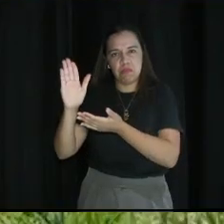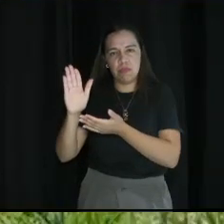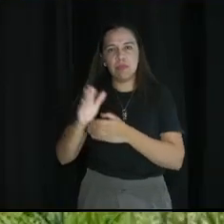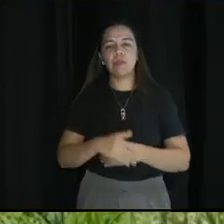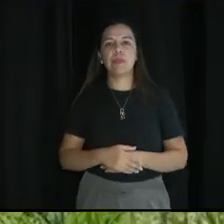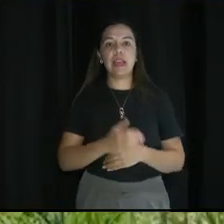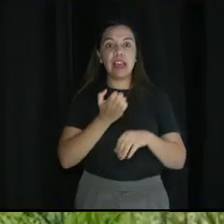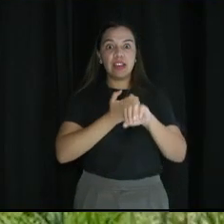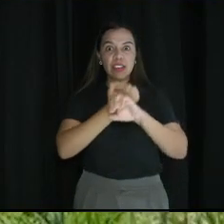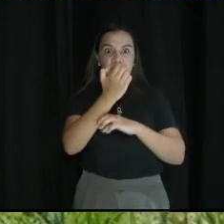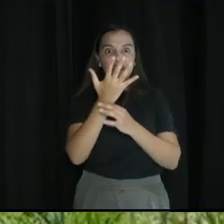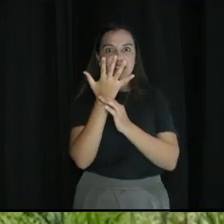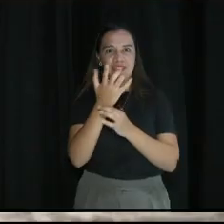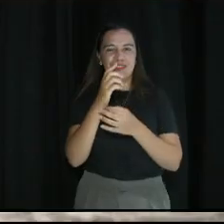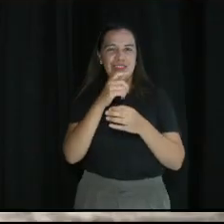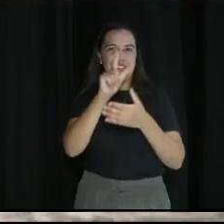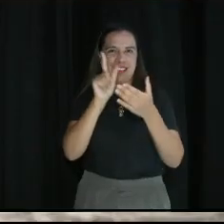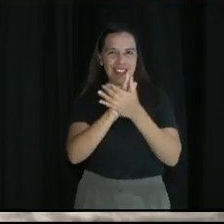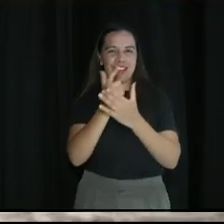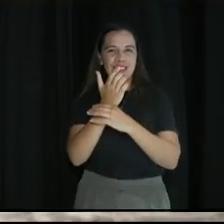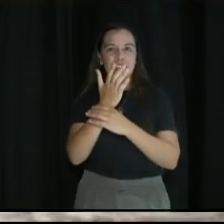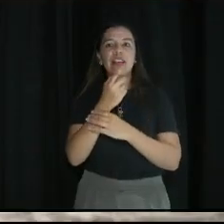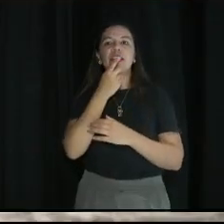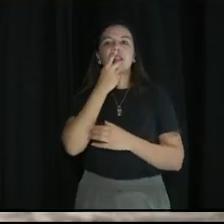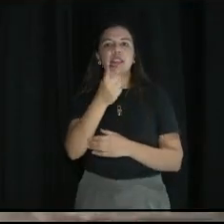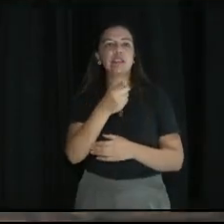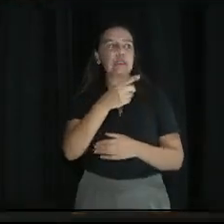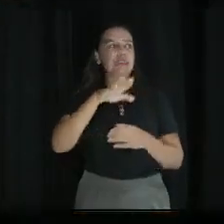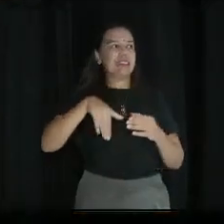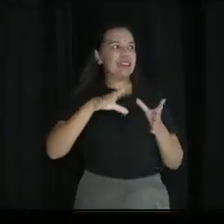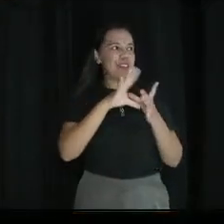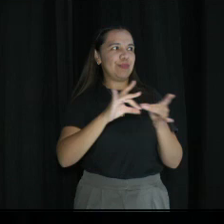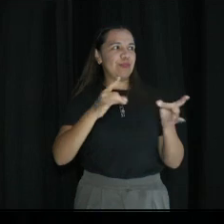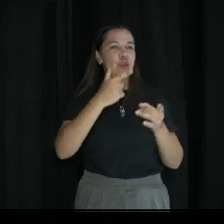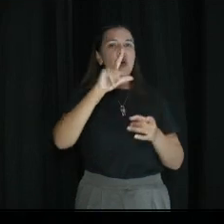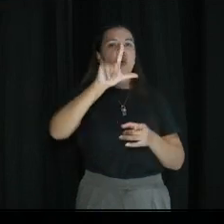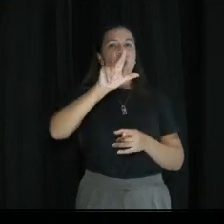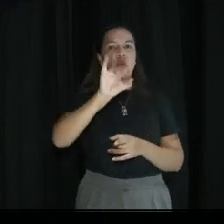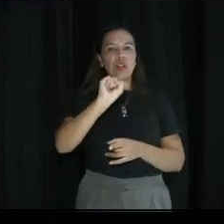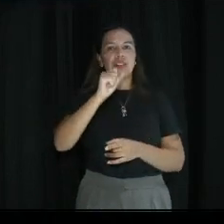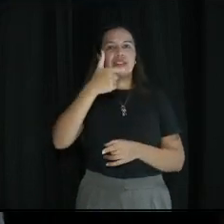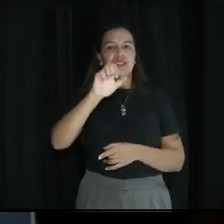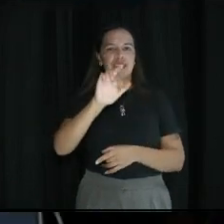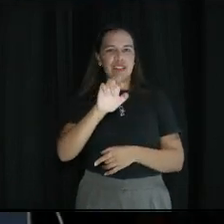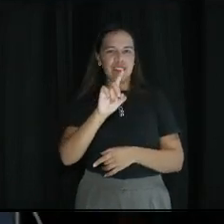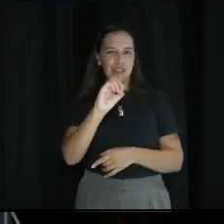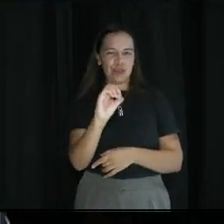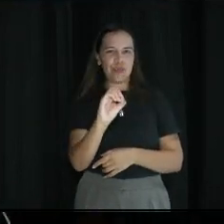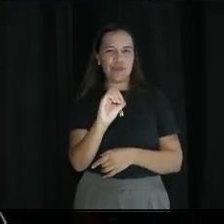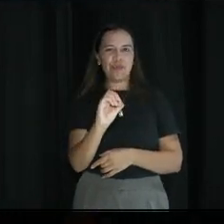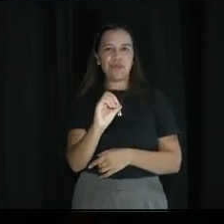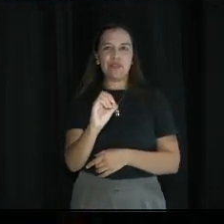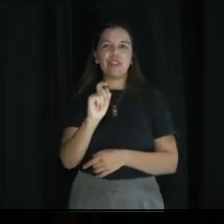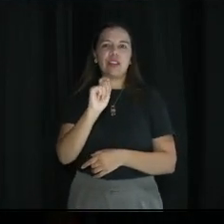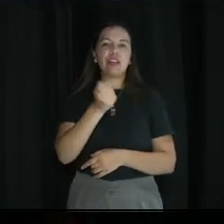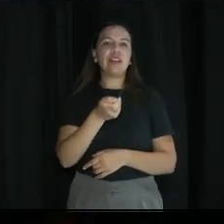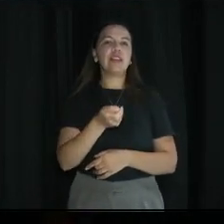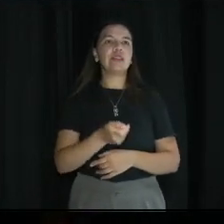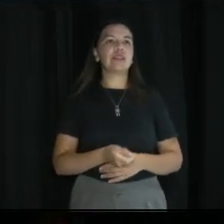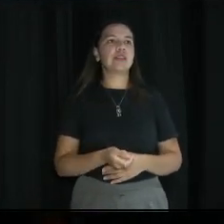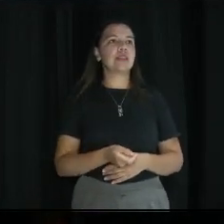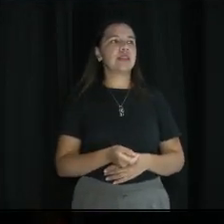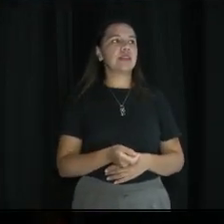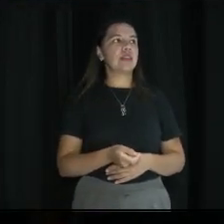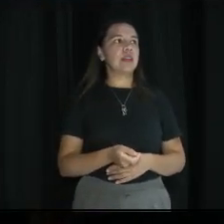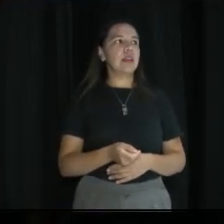Estado, pues ya lo comentaba el maestro Gerardo Rodrigo, pues muy someramente se le conoce como